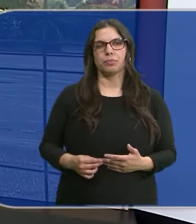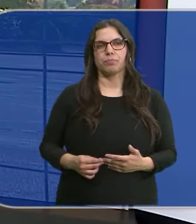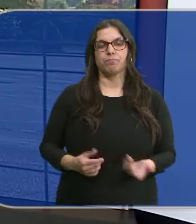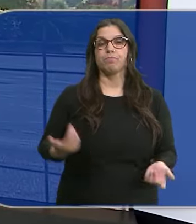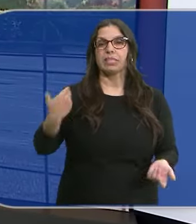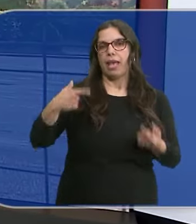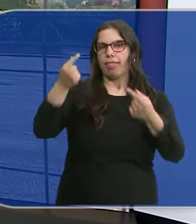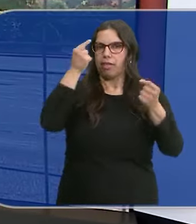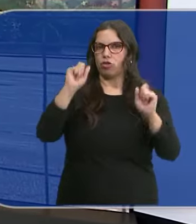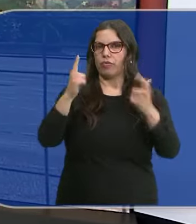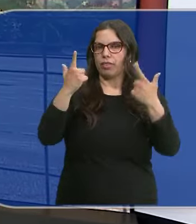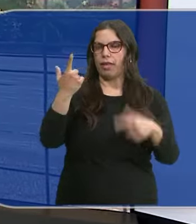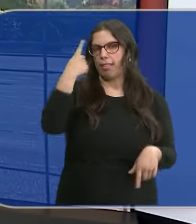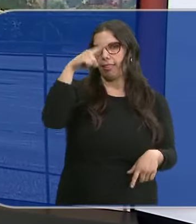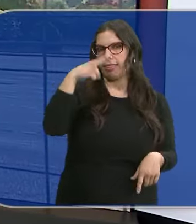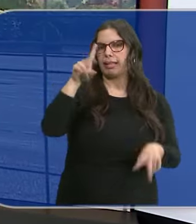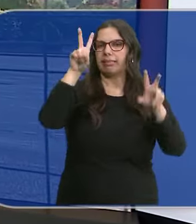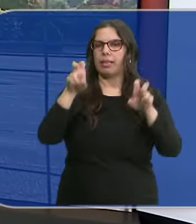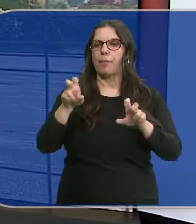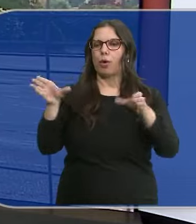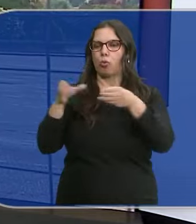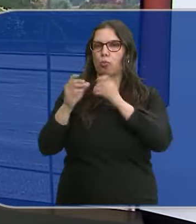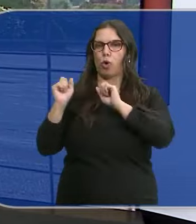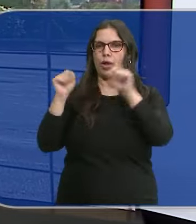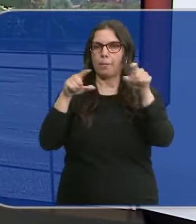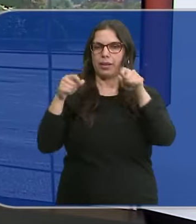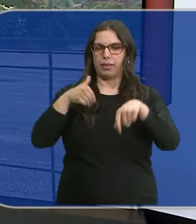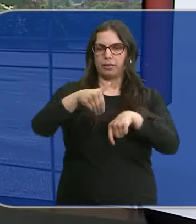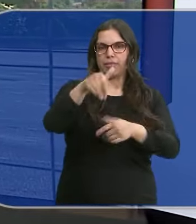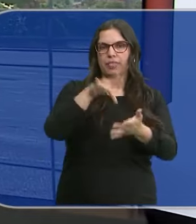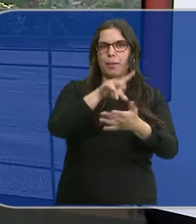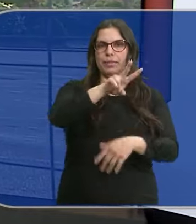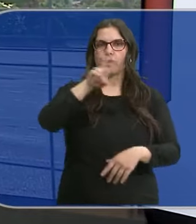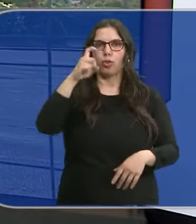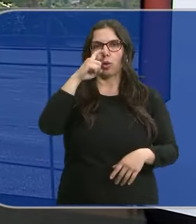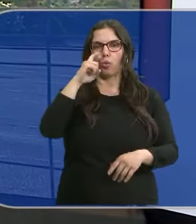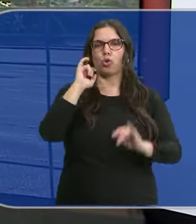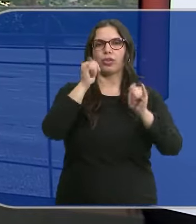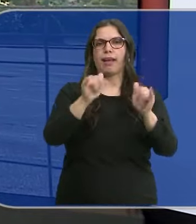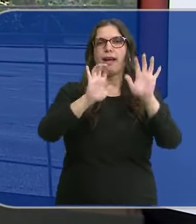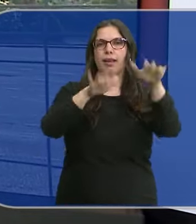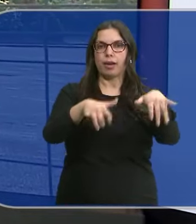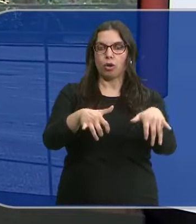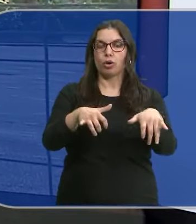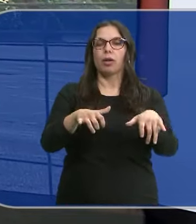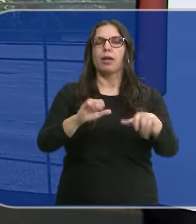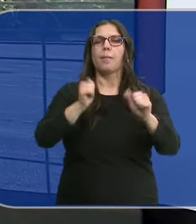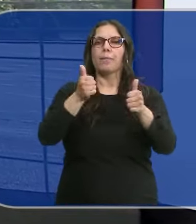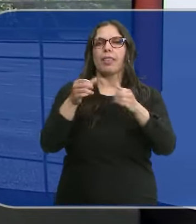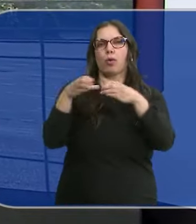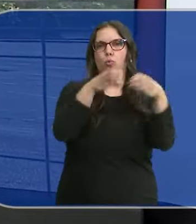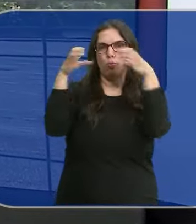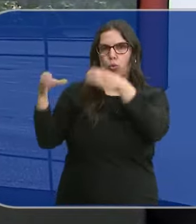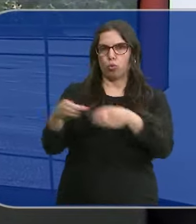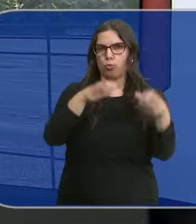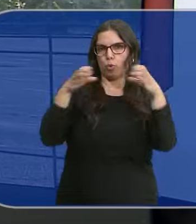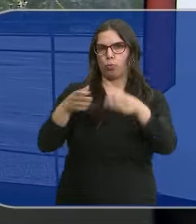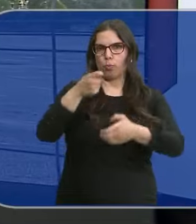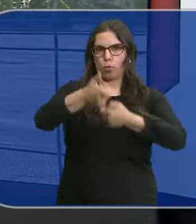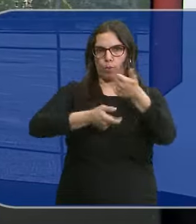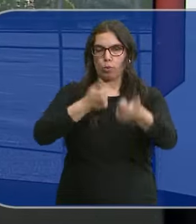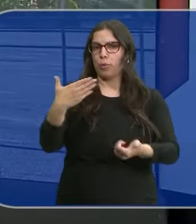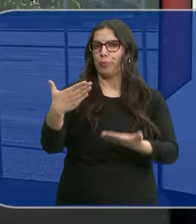Ya tenemos datos oficiales respecto a la llegada de inmigrantes a León. El día 22 de junio se alojarán los primeros y el resto lo hará de forma paulatina.